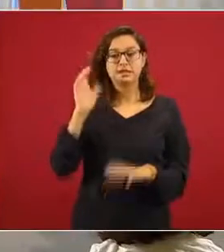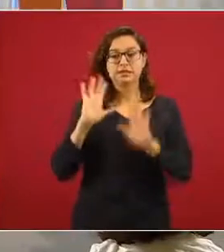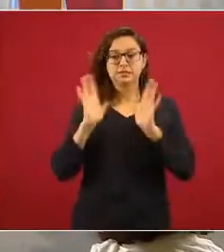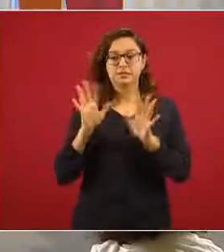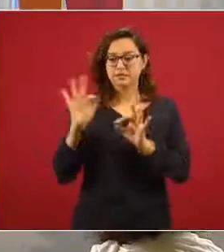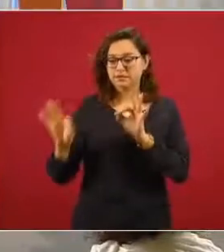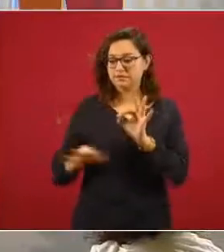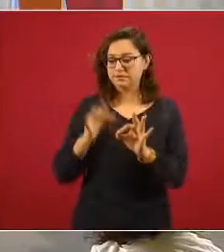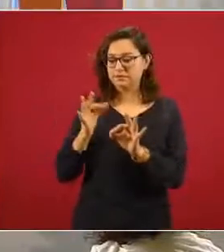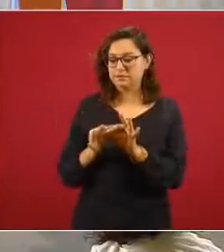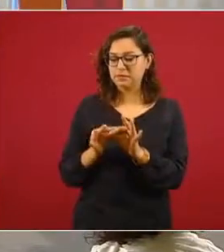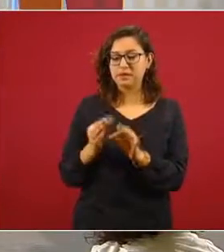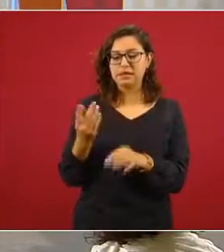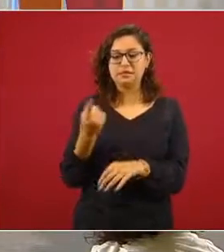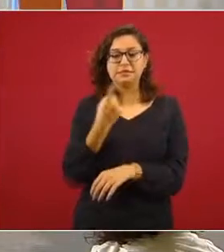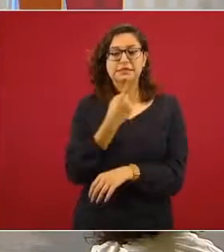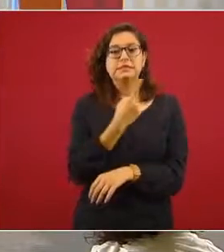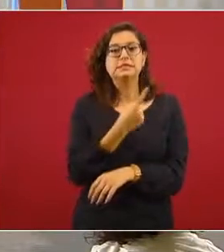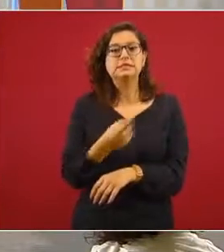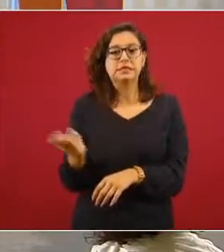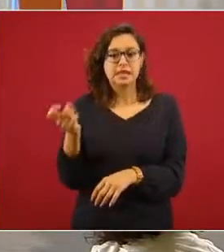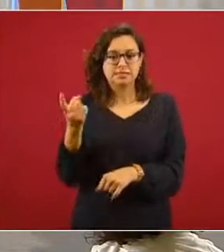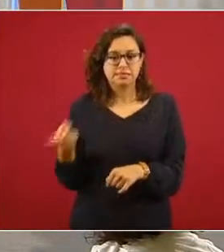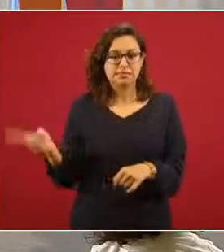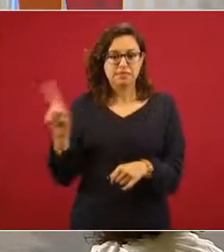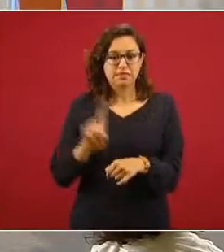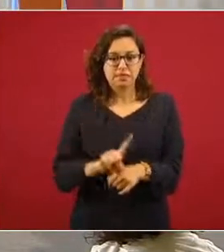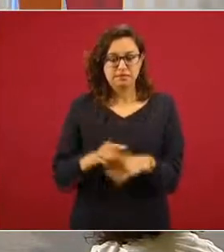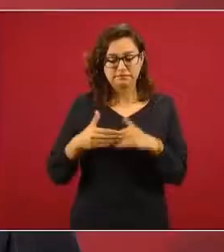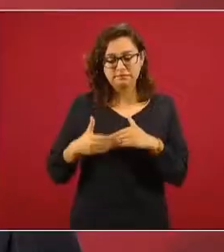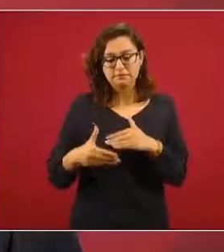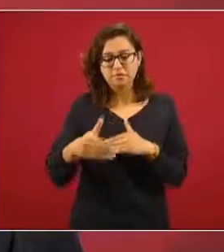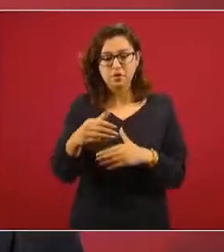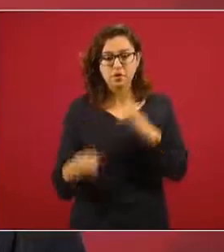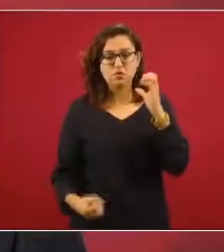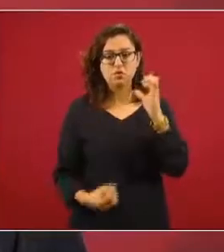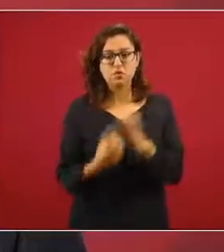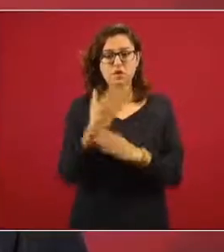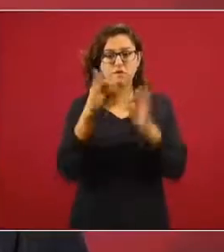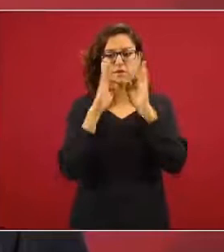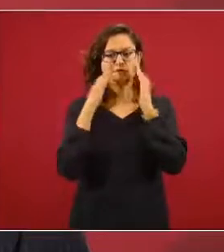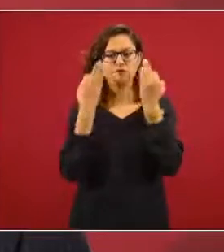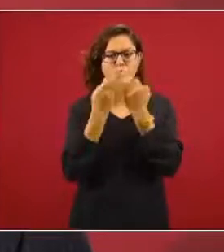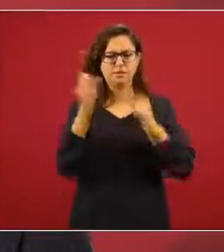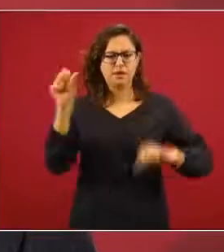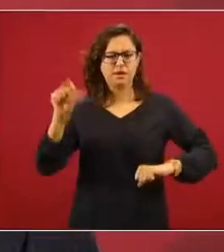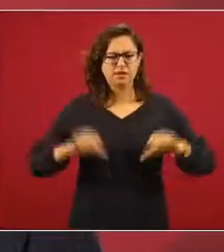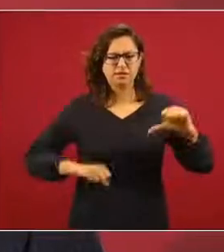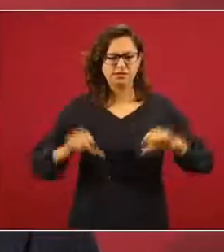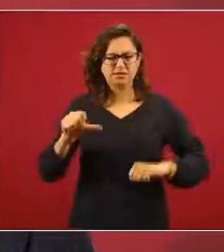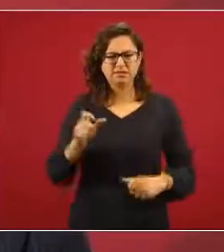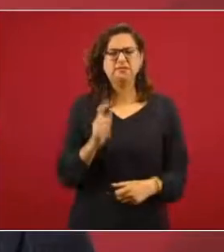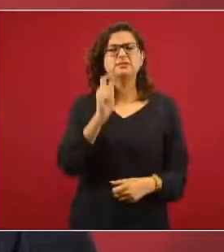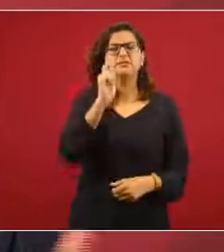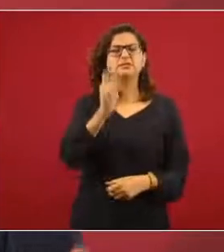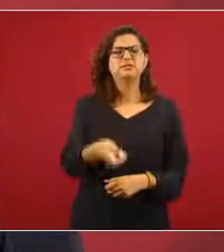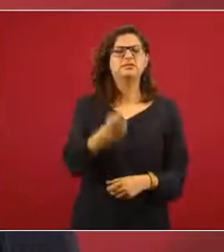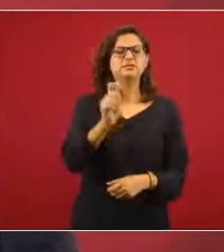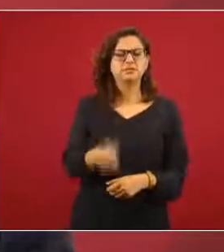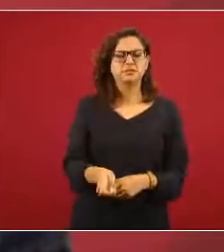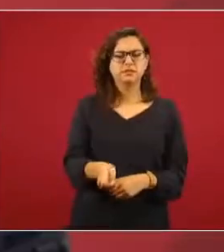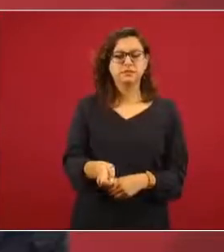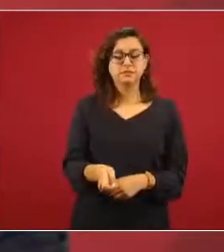es el 101 de este proceso de nueva normalidad. Recordar lo que significa el proceso de nueva normalidad, significa que